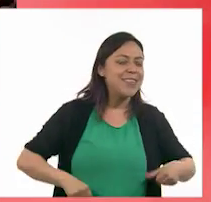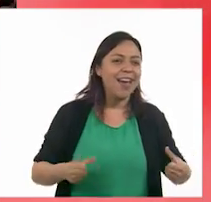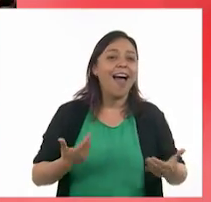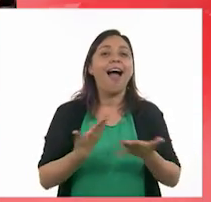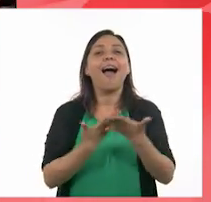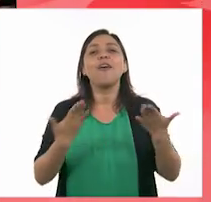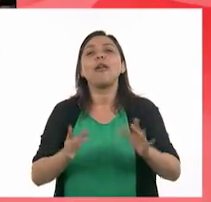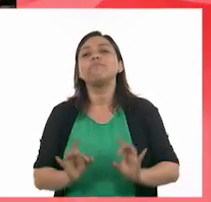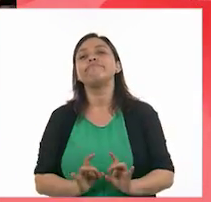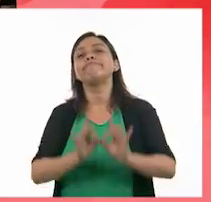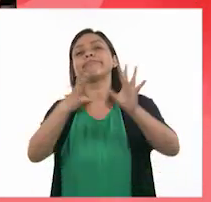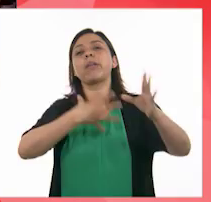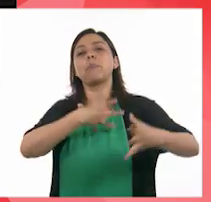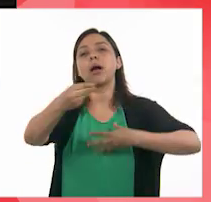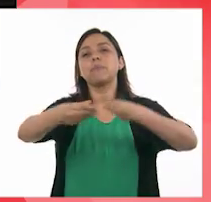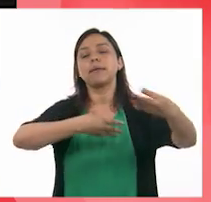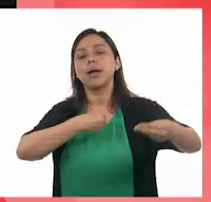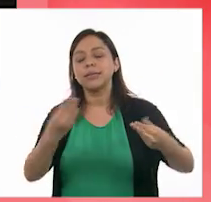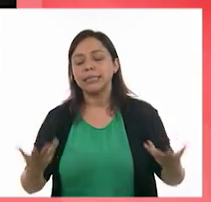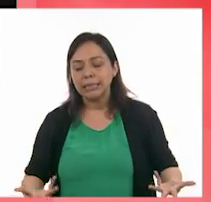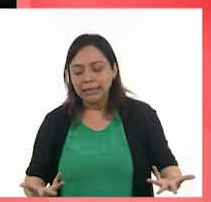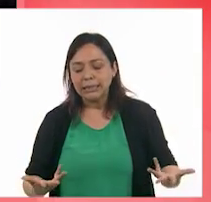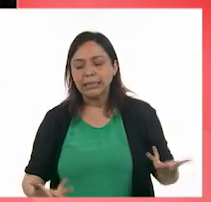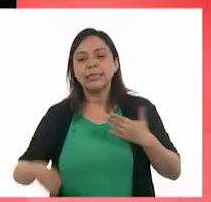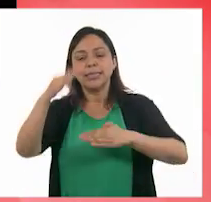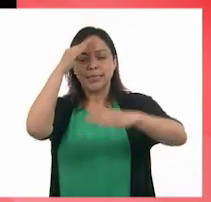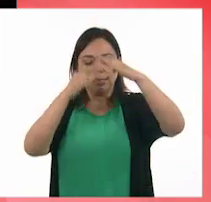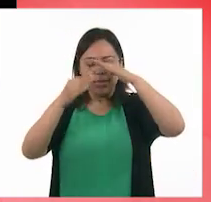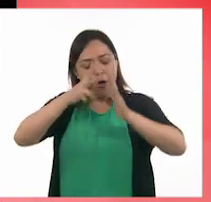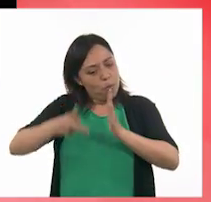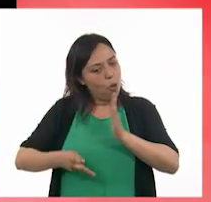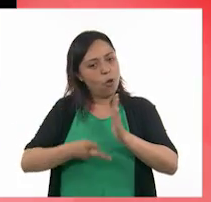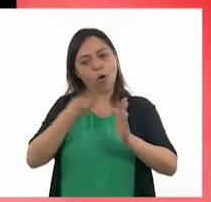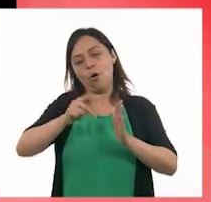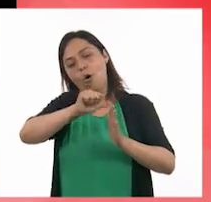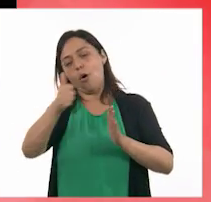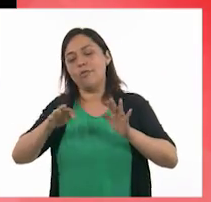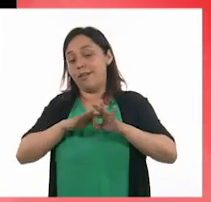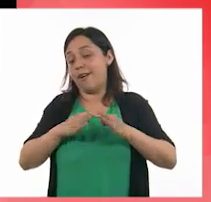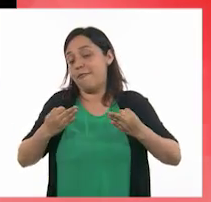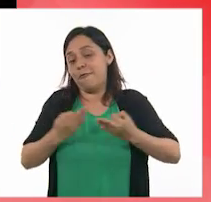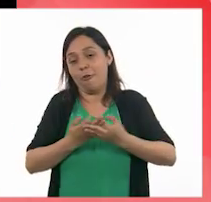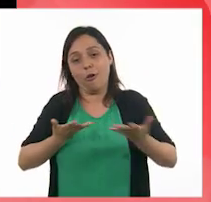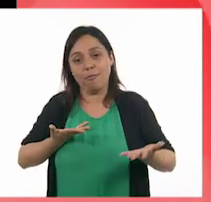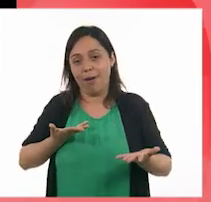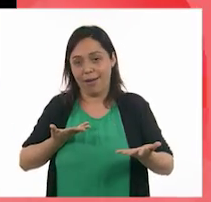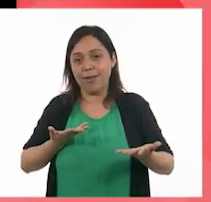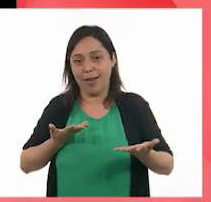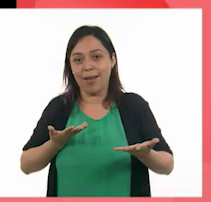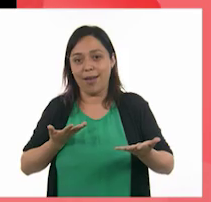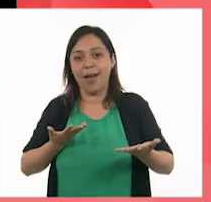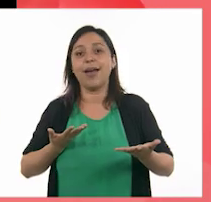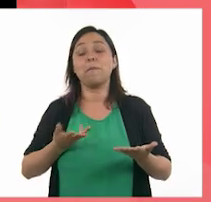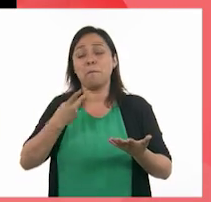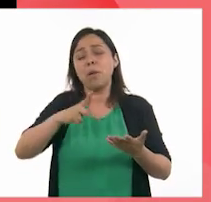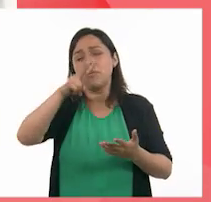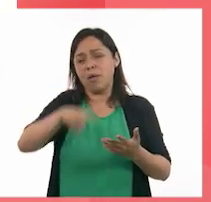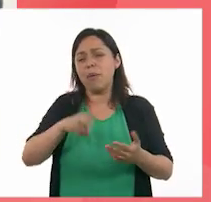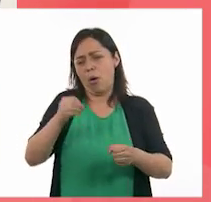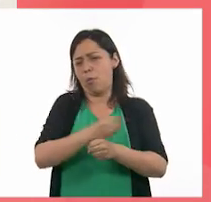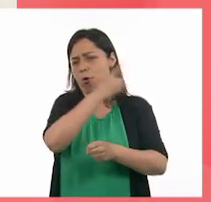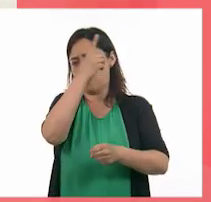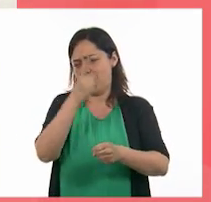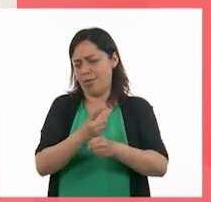pandemia pues estamos reinventando la forma de hacer las cosas, un año muy retador pero también vemos grandes oportunidades en el